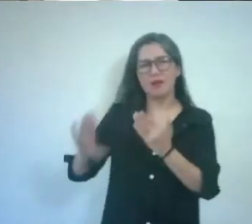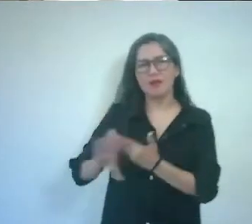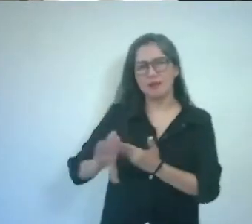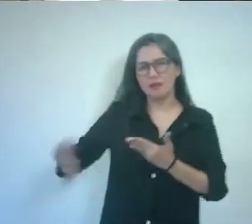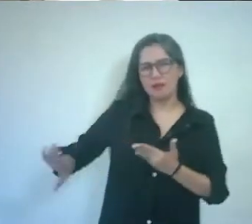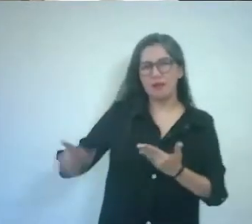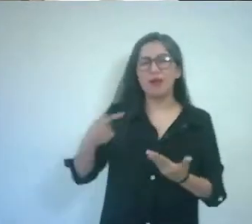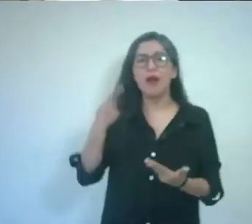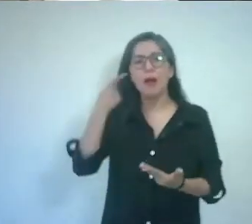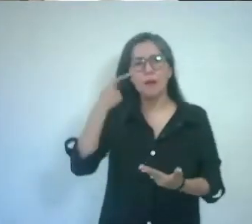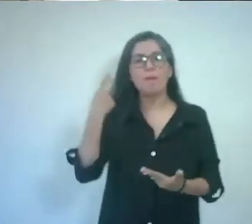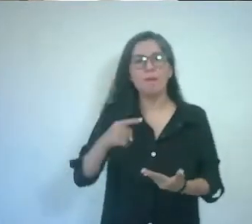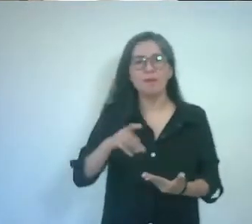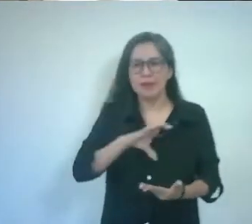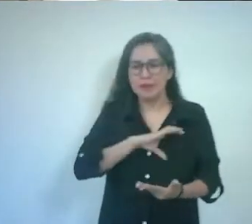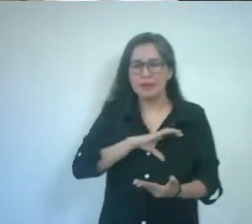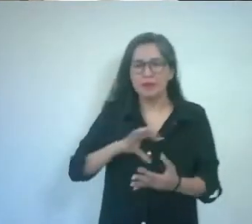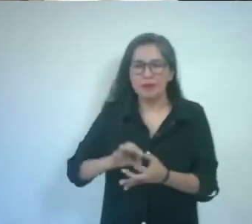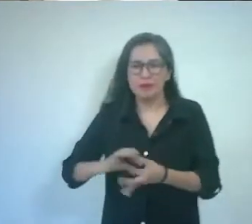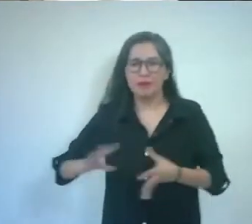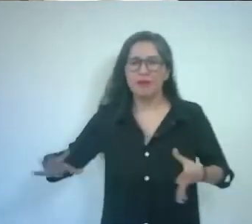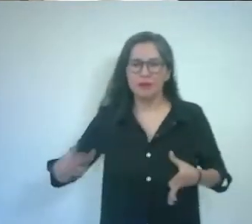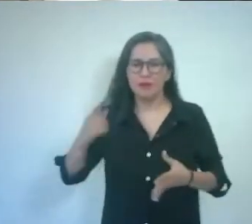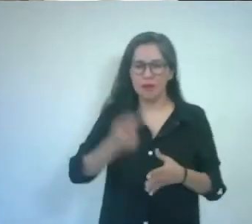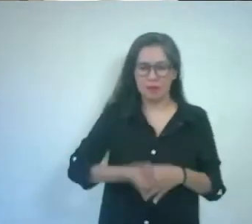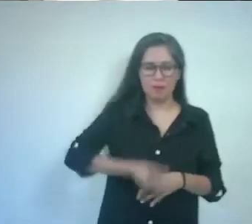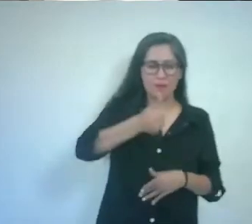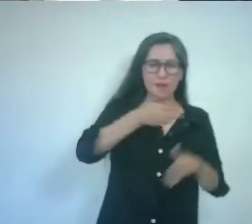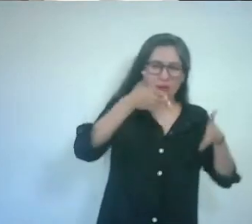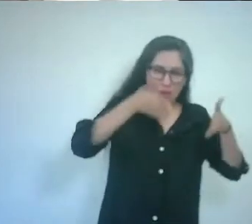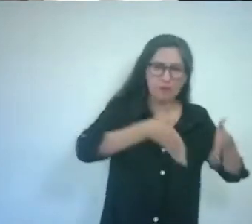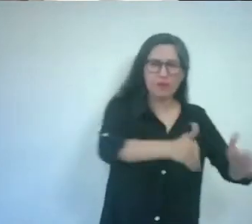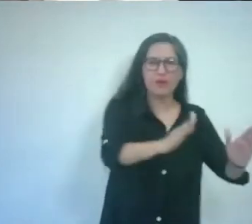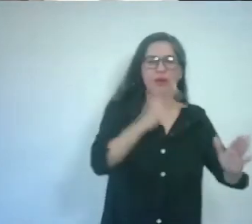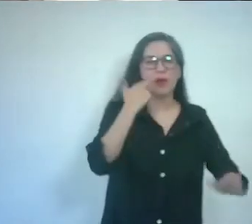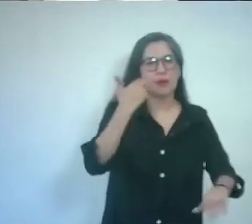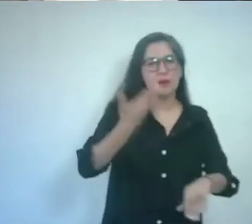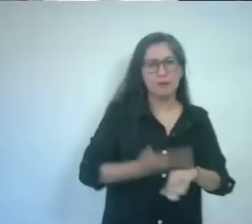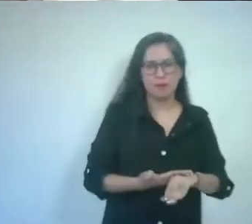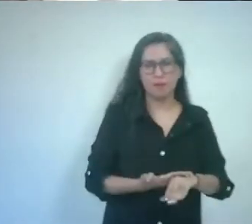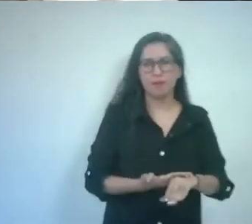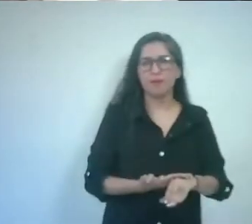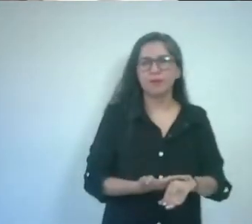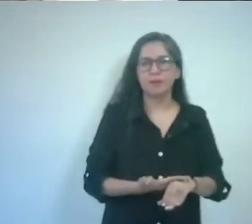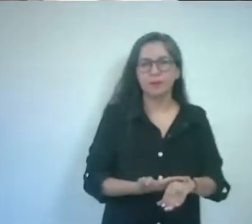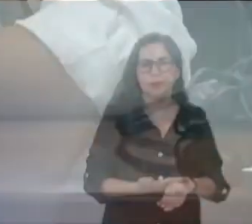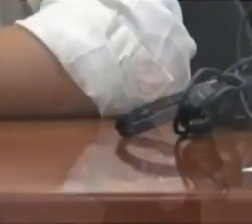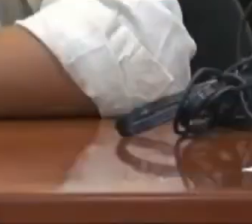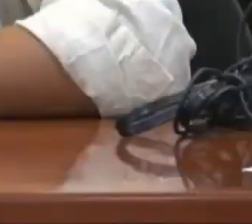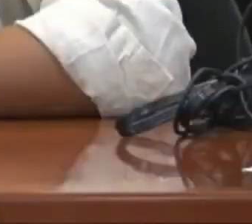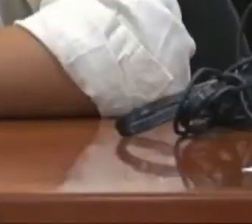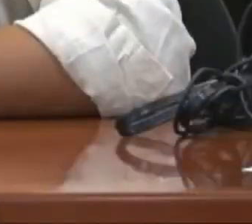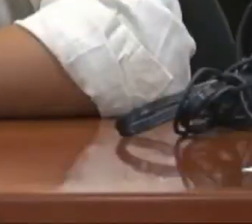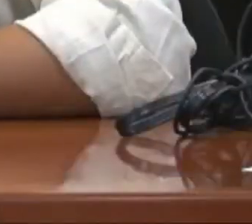sus quereres, colocando en primer lugar la responsabilidad y la